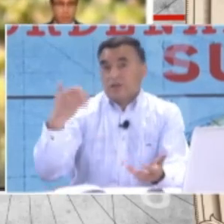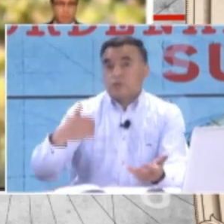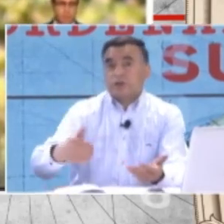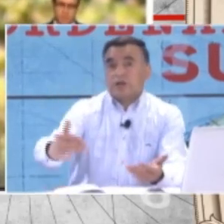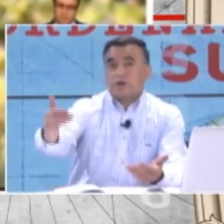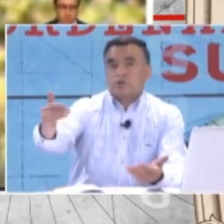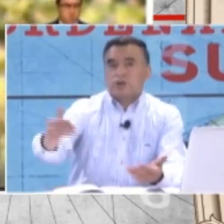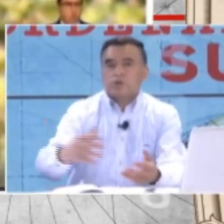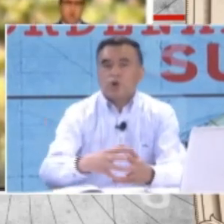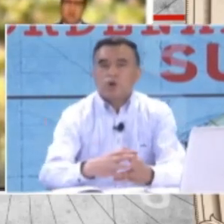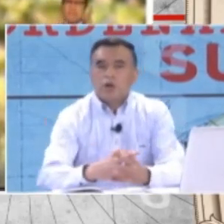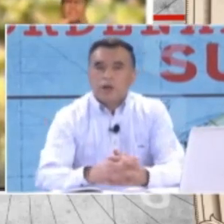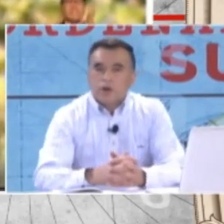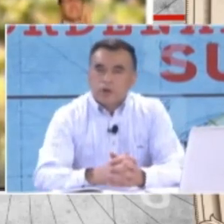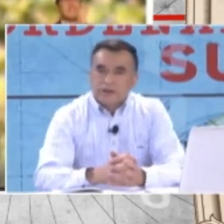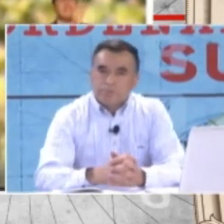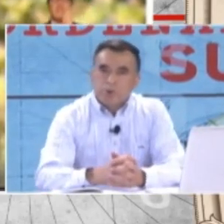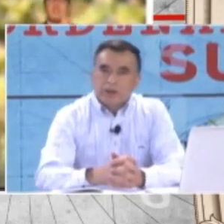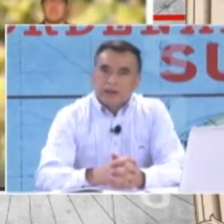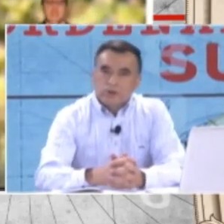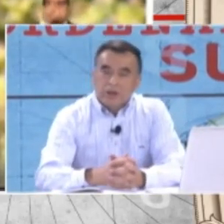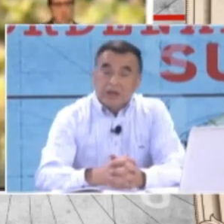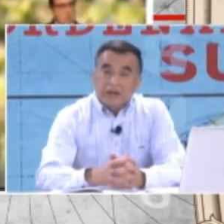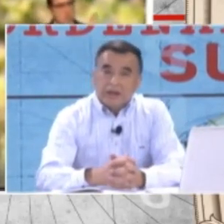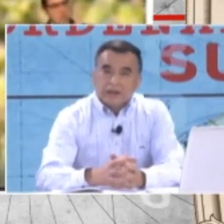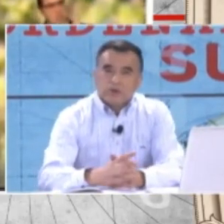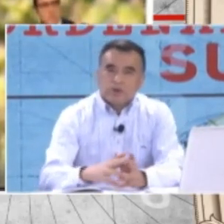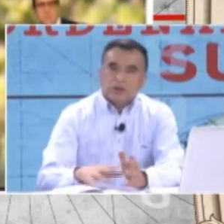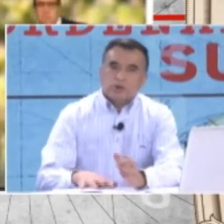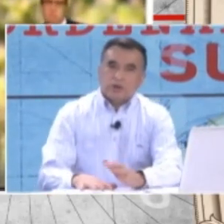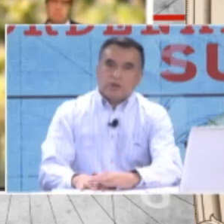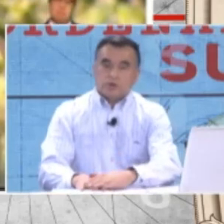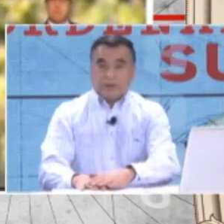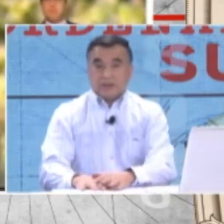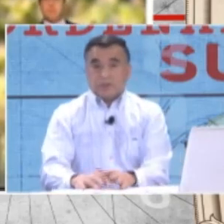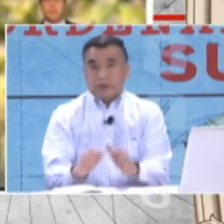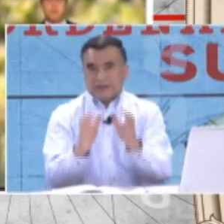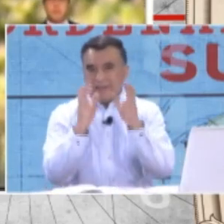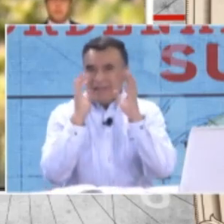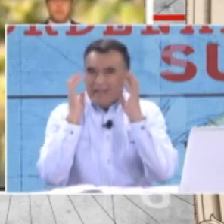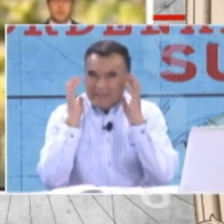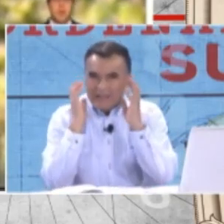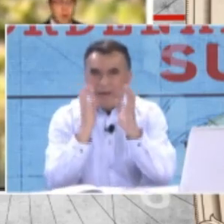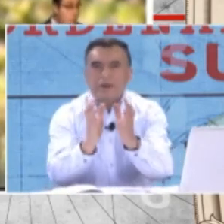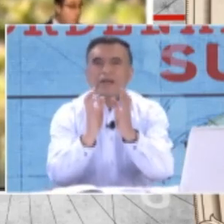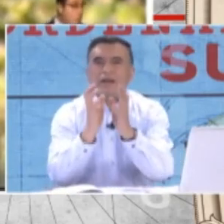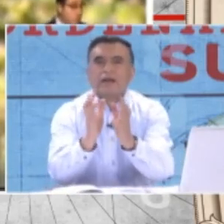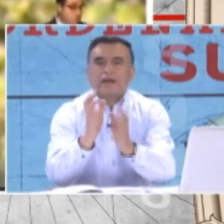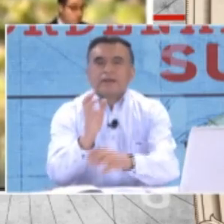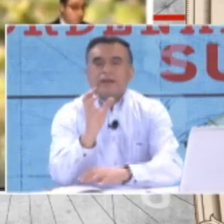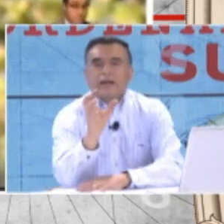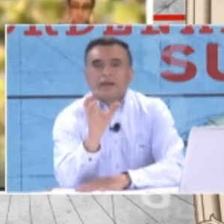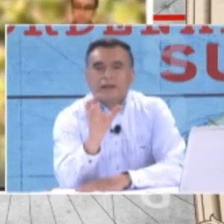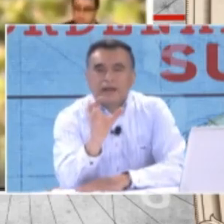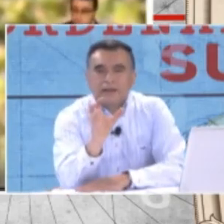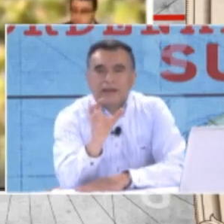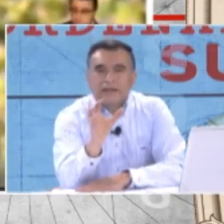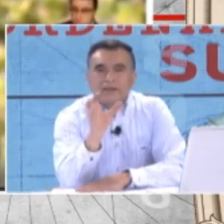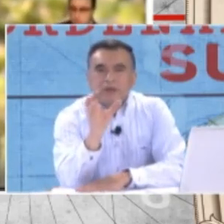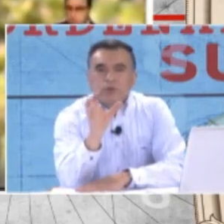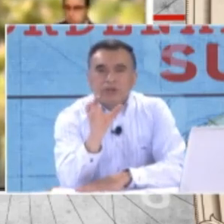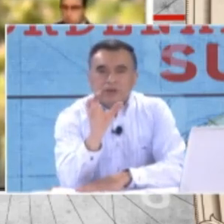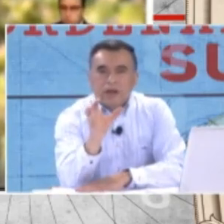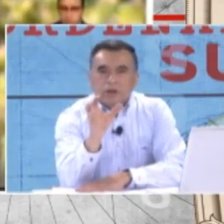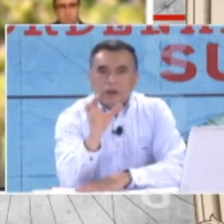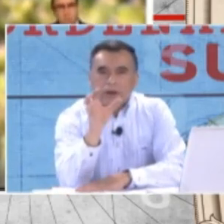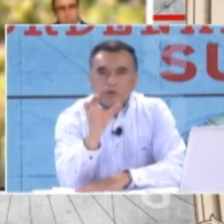años, que después se continuó con las repúblicas oligárquicas 200 años más después. El tema del